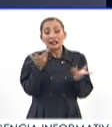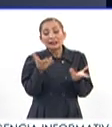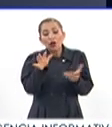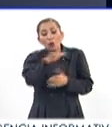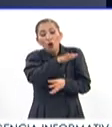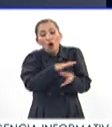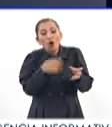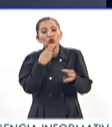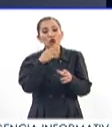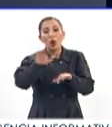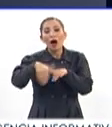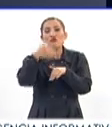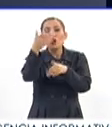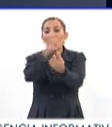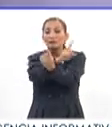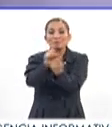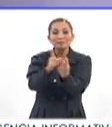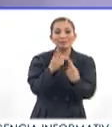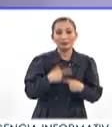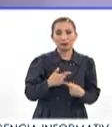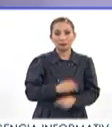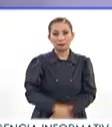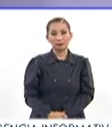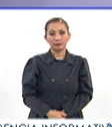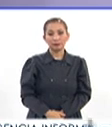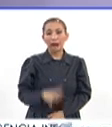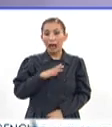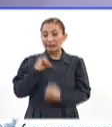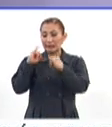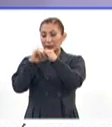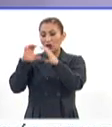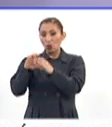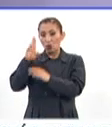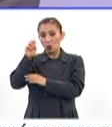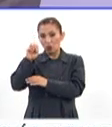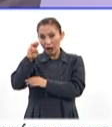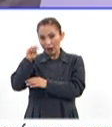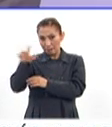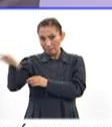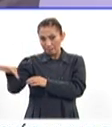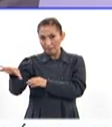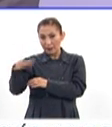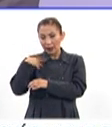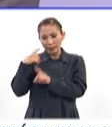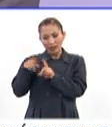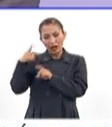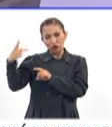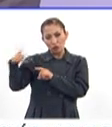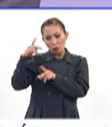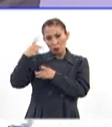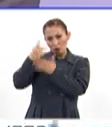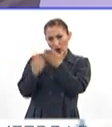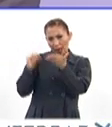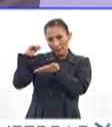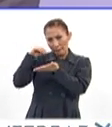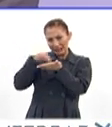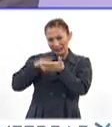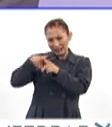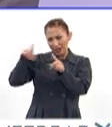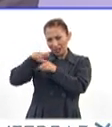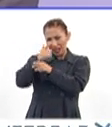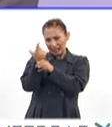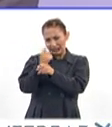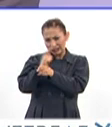condiciones de uso público. Claro. Hay instituciones como la UNAM, por ejemplo, que en varias de sus planes de estudio de varias